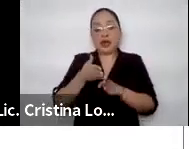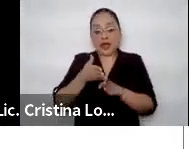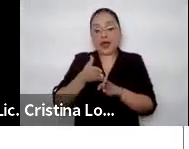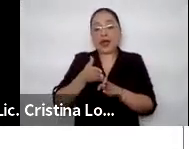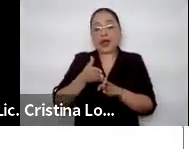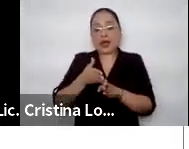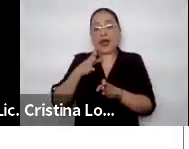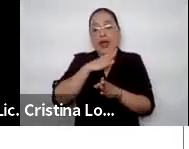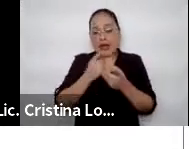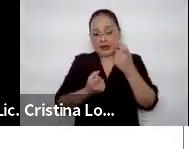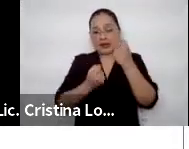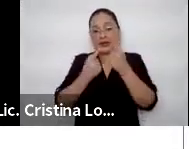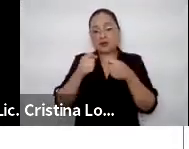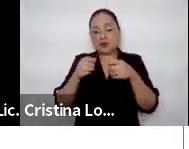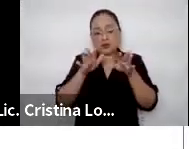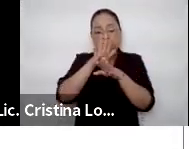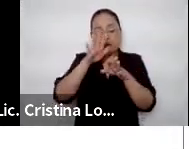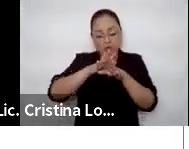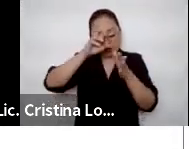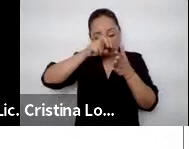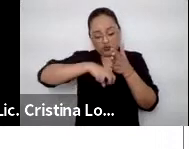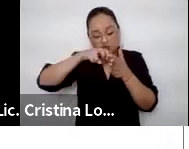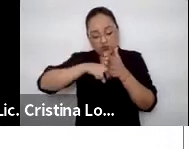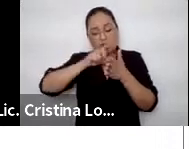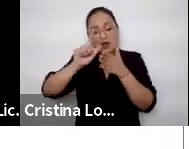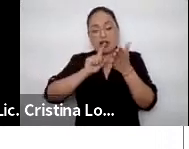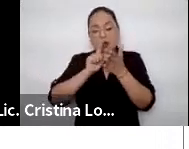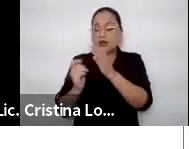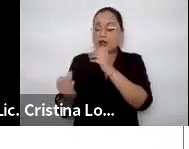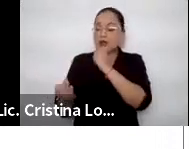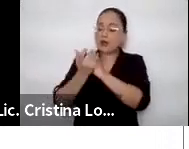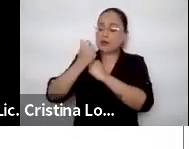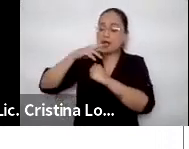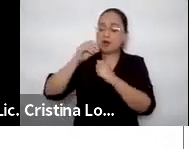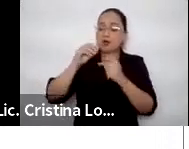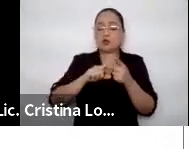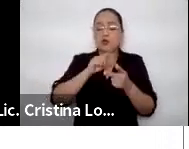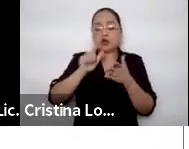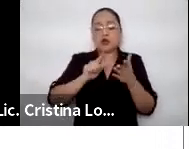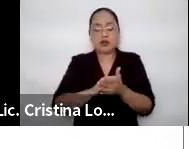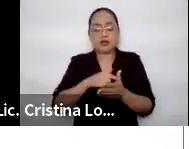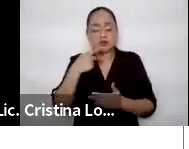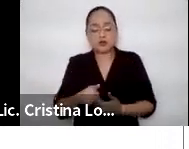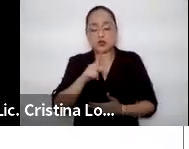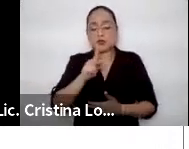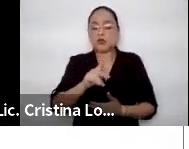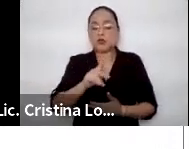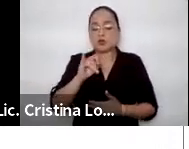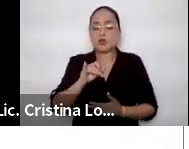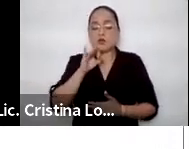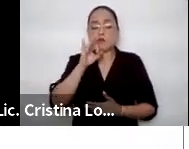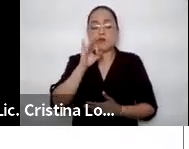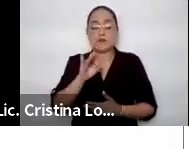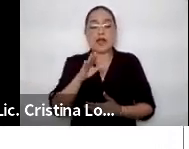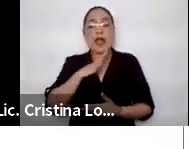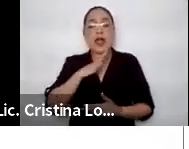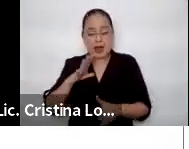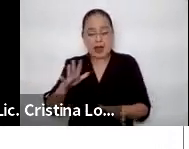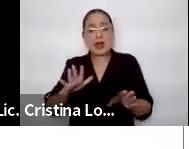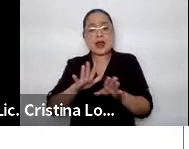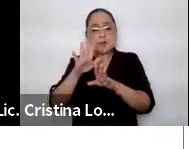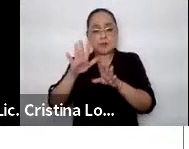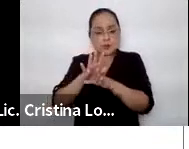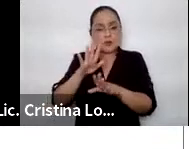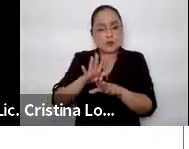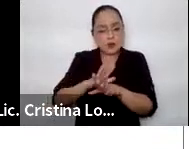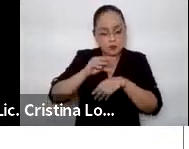generar algunos cambios constitucionales a la Ley de Amparo y a la Ley Orgánica del Poder Judicial de la Federación, mediante los cuales se le